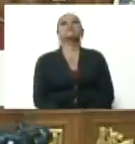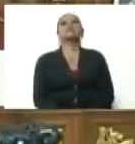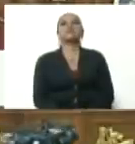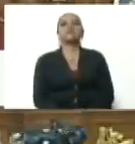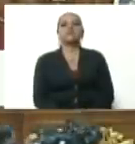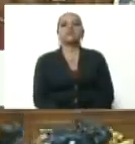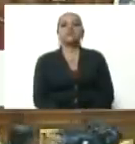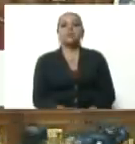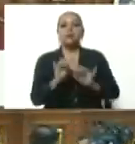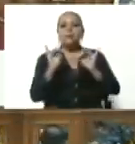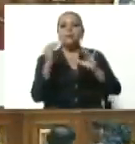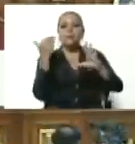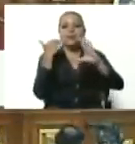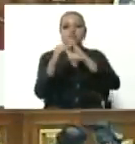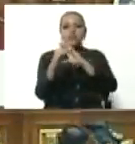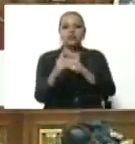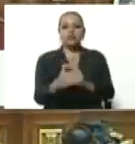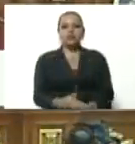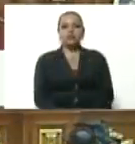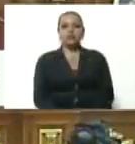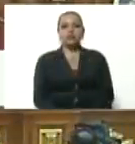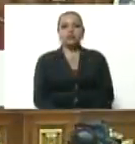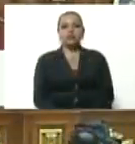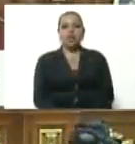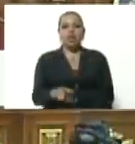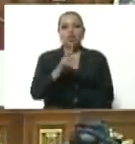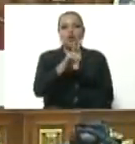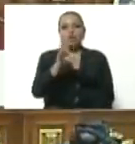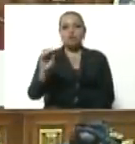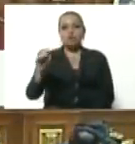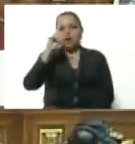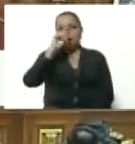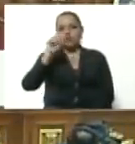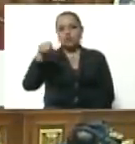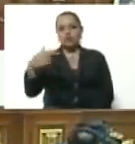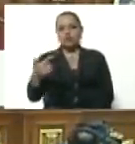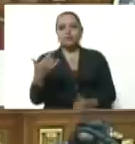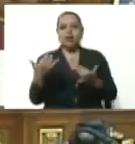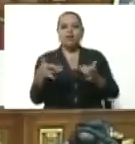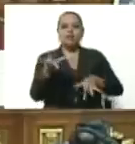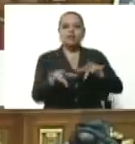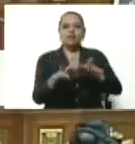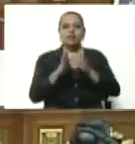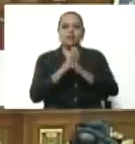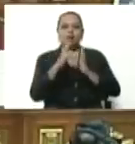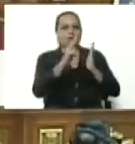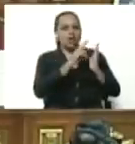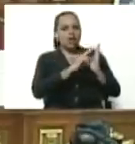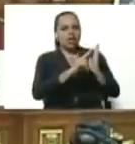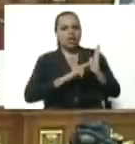Es el mismo mensaje, 209 años después. Señor secretario, por favor, lea